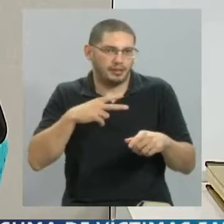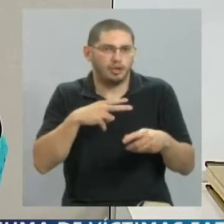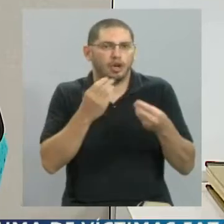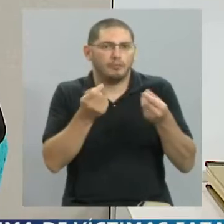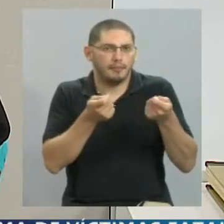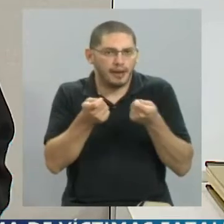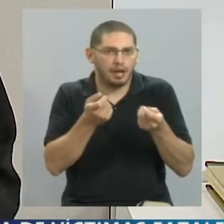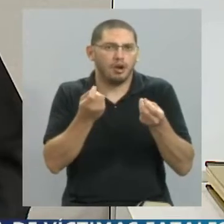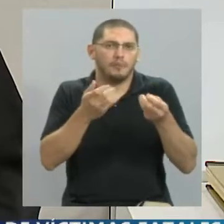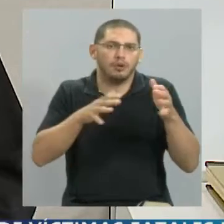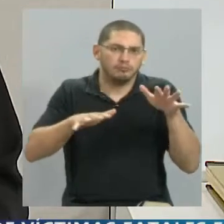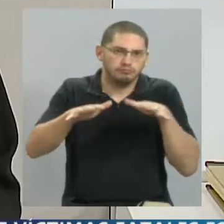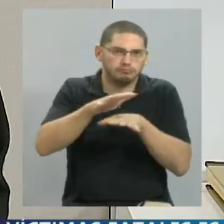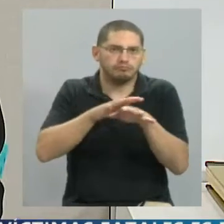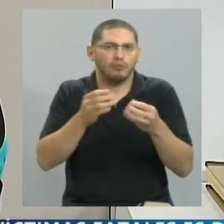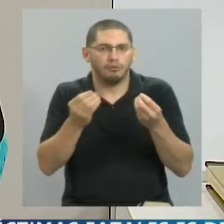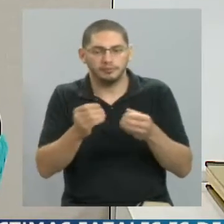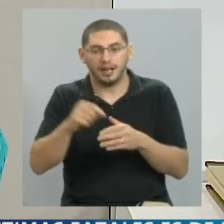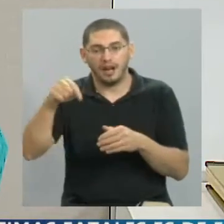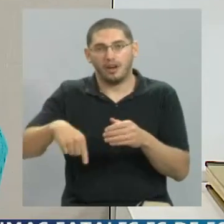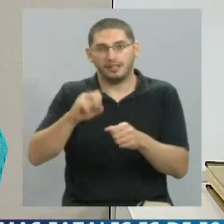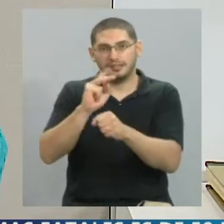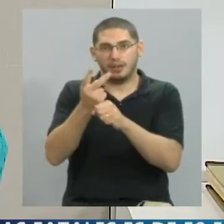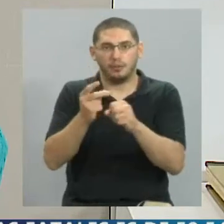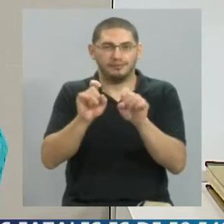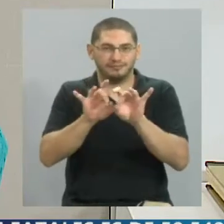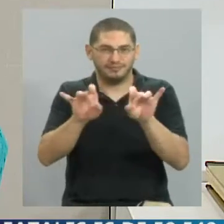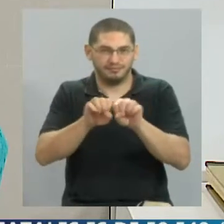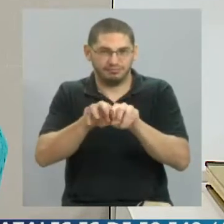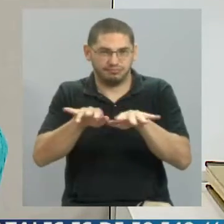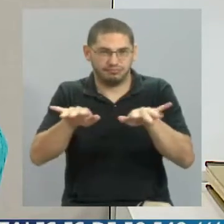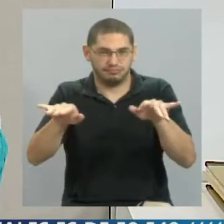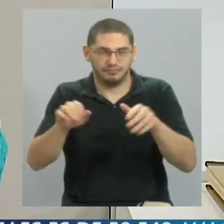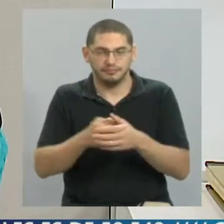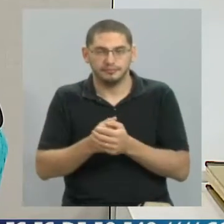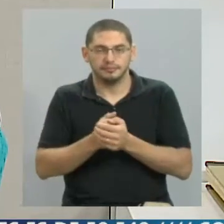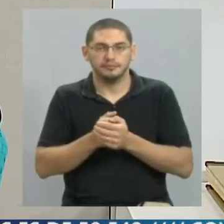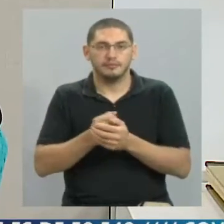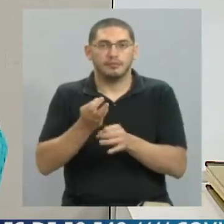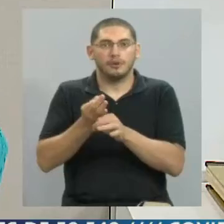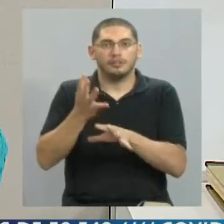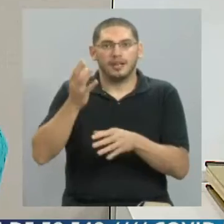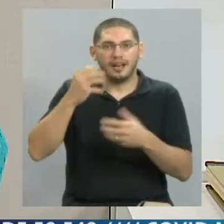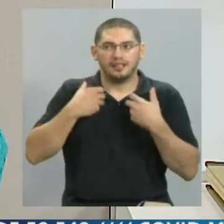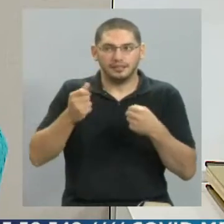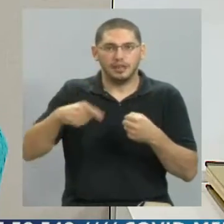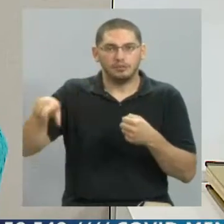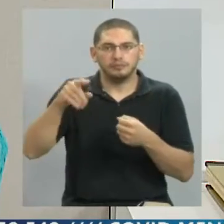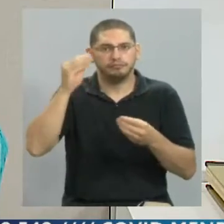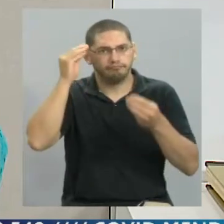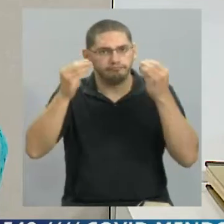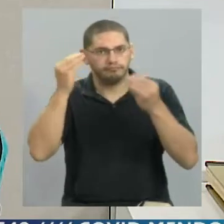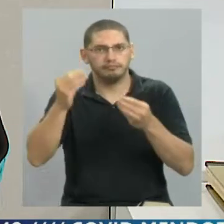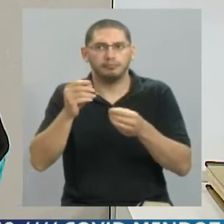un aprendizaje constante. Incluso en esta segunda ola, cuando los profesionales de la salud hablan de que es mucho más preocupante porque ataca